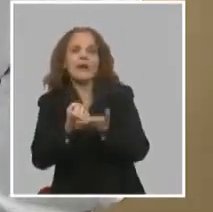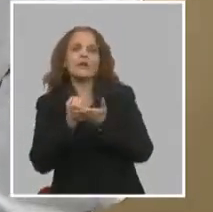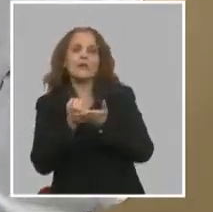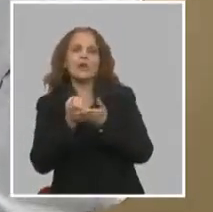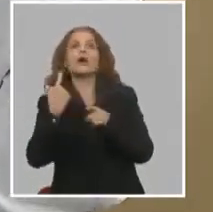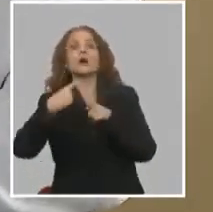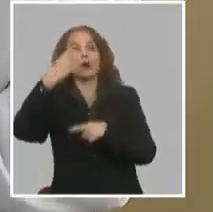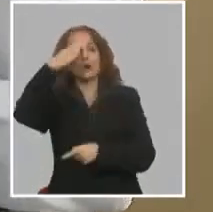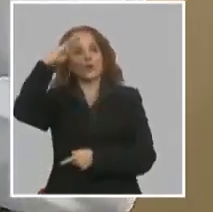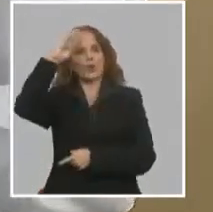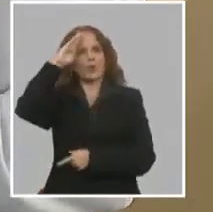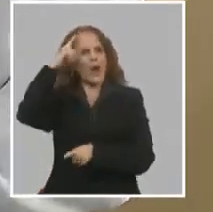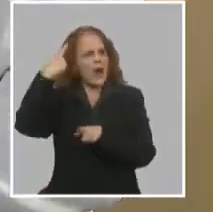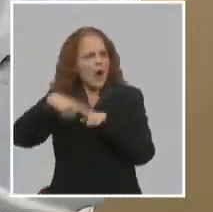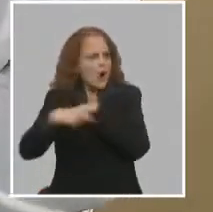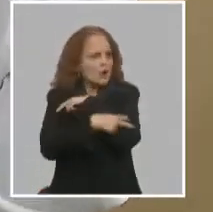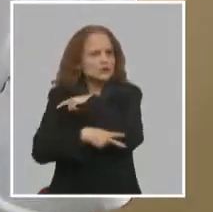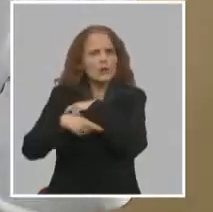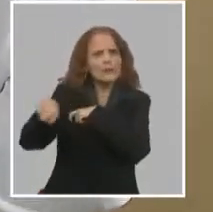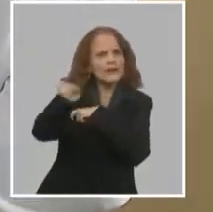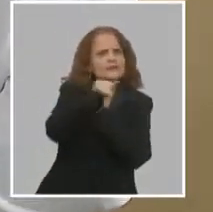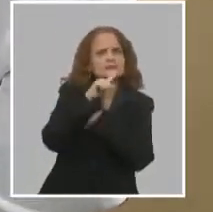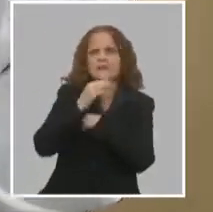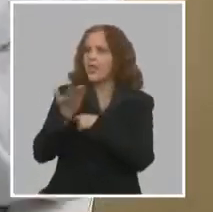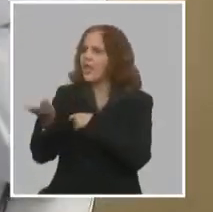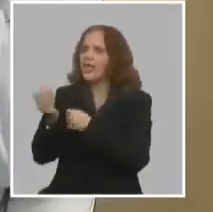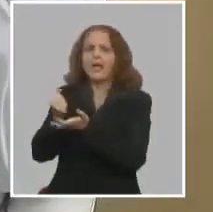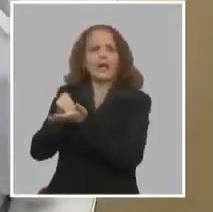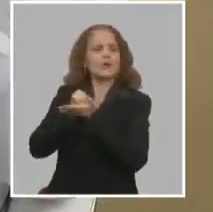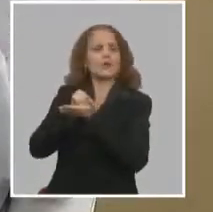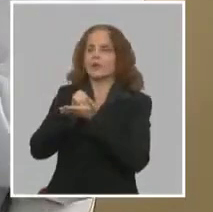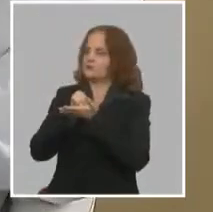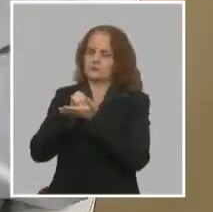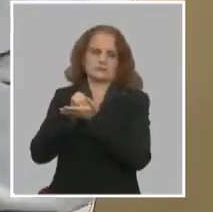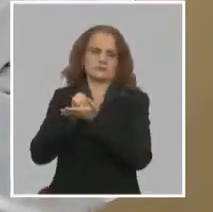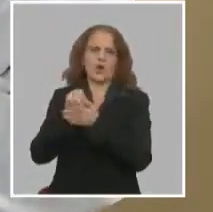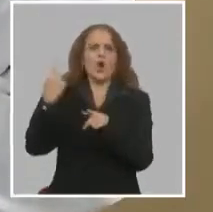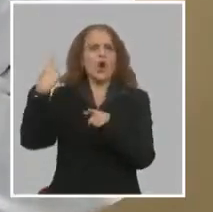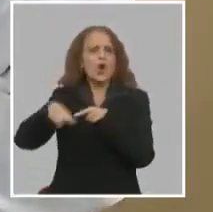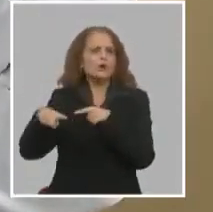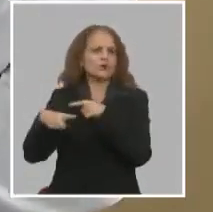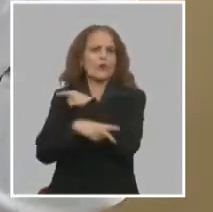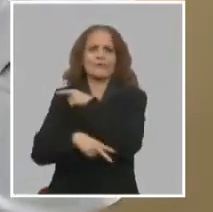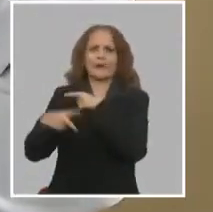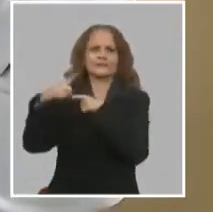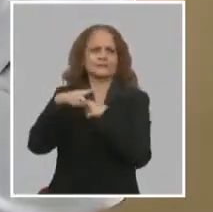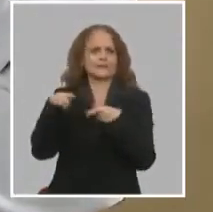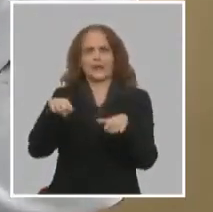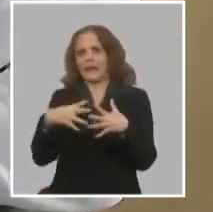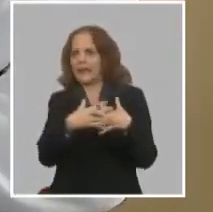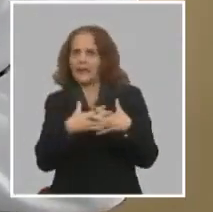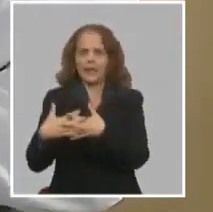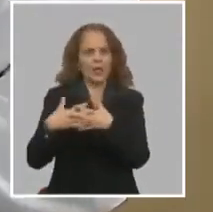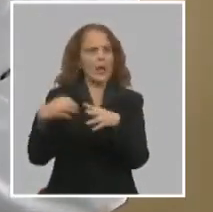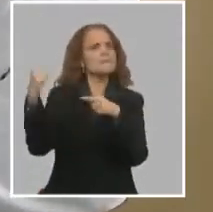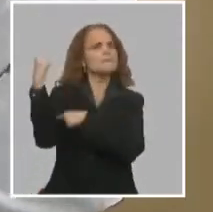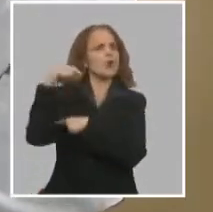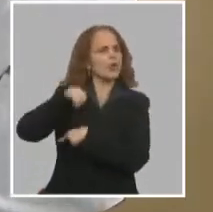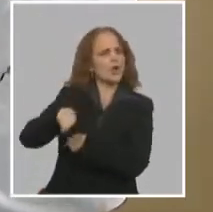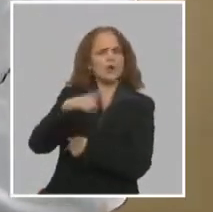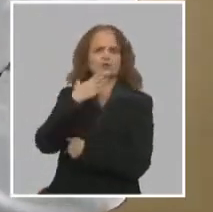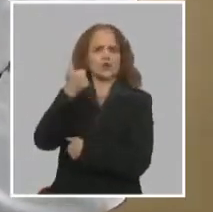otros lugares? ¿Por qué no buscaron en otros países? ¿Por qué no buscaron en las superpotencias? Porque sabía que